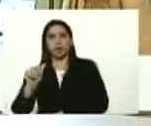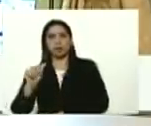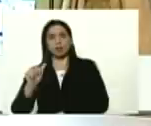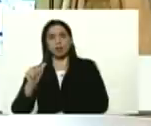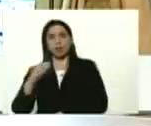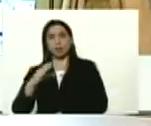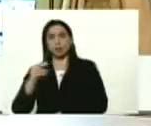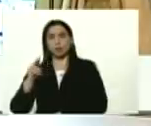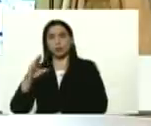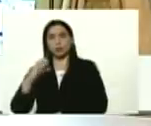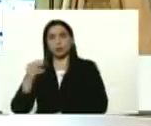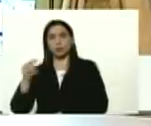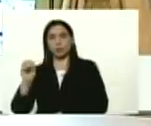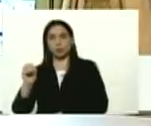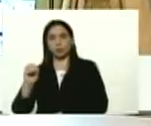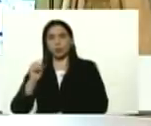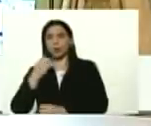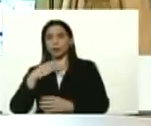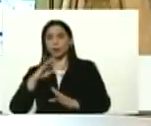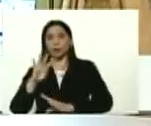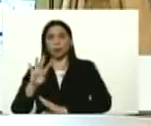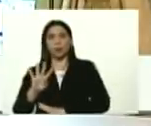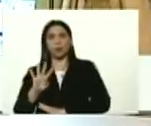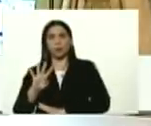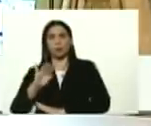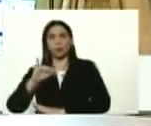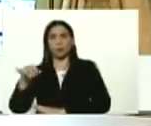Bueno, 4 de junio, ministra